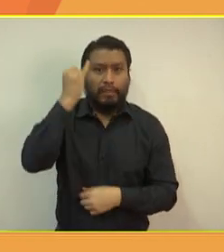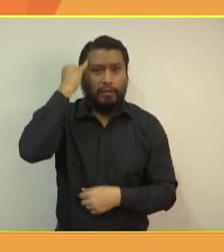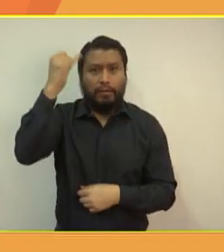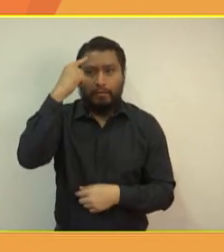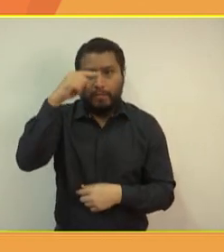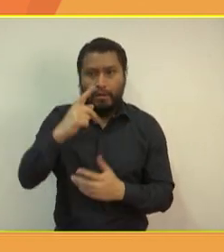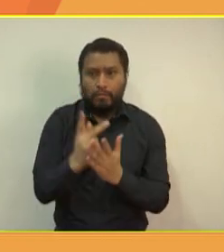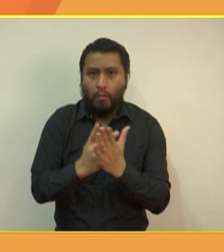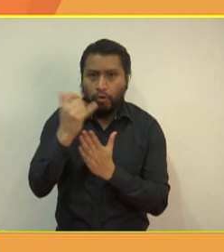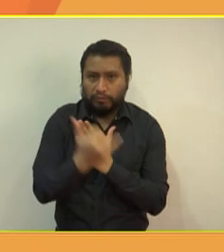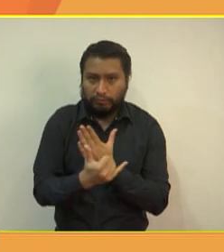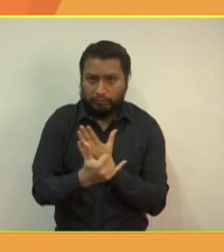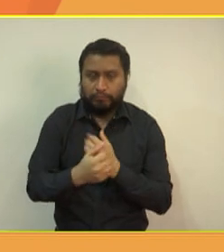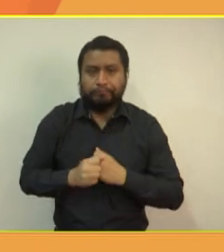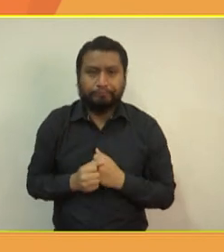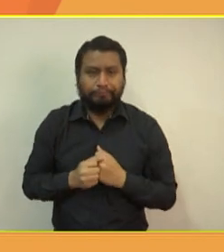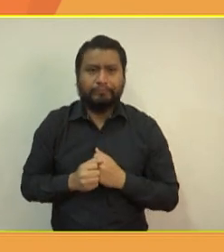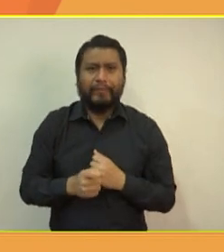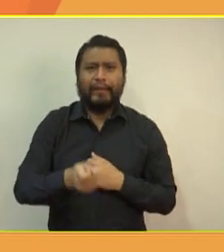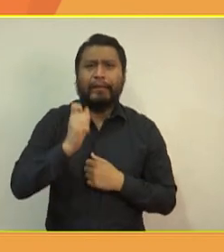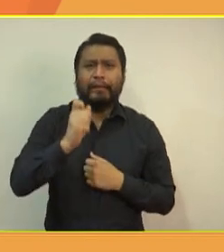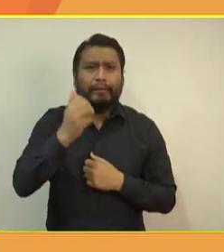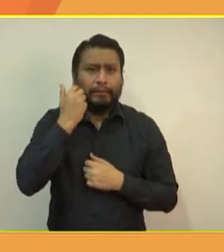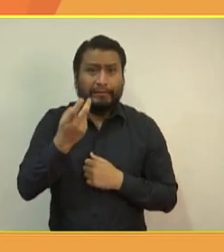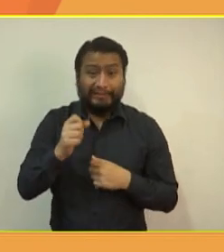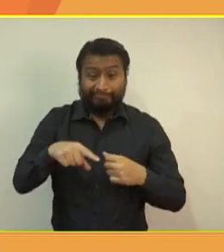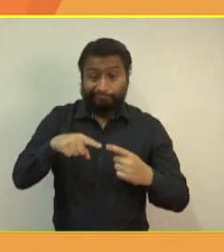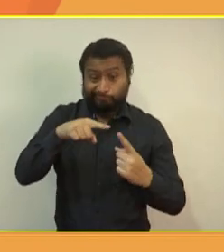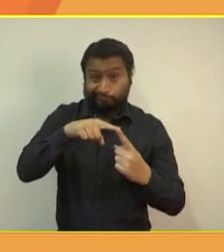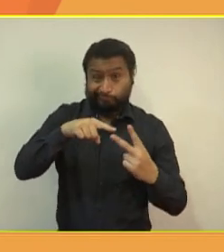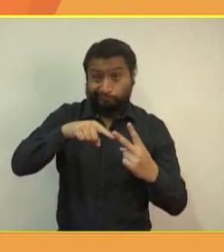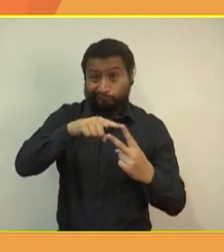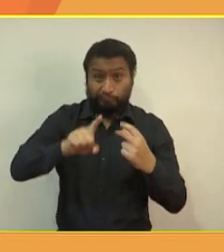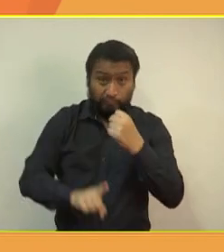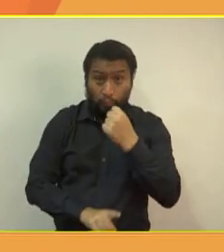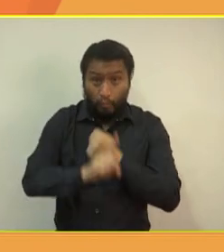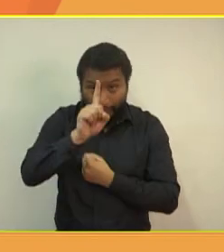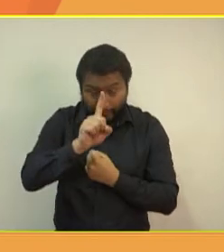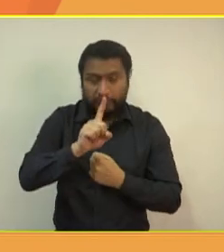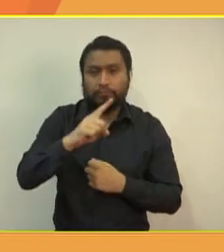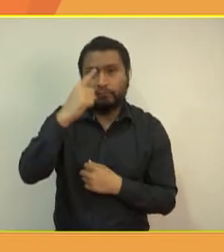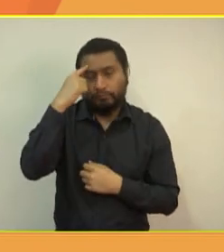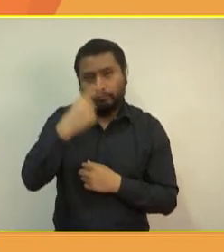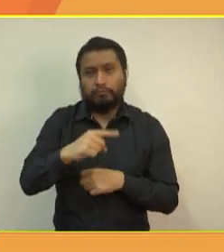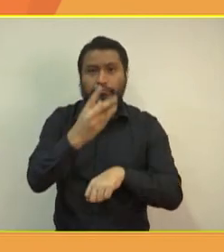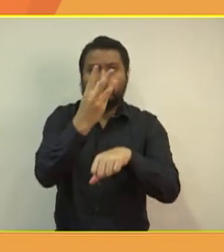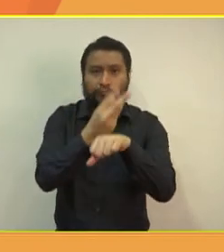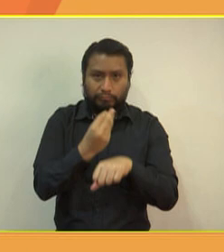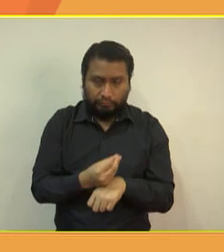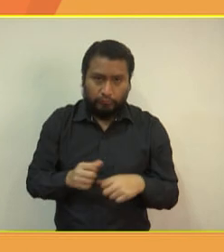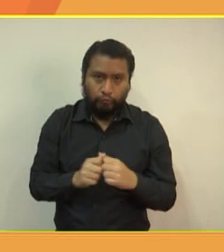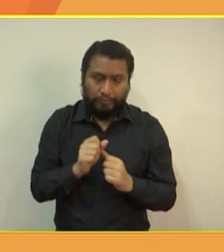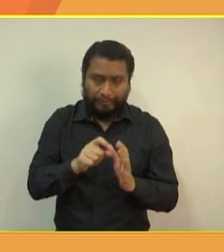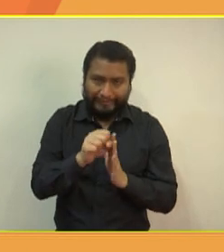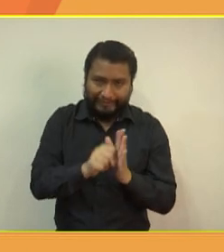proyecto, tratar de juntar estas dos problemáticas y darles una solución a través de un sistema de diseño.